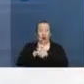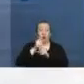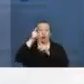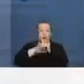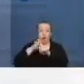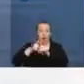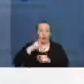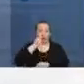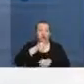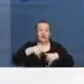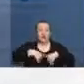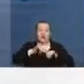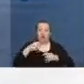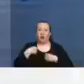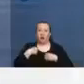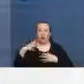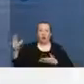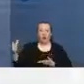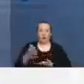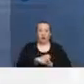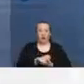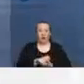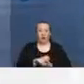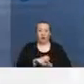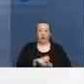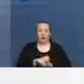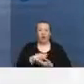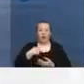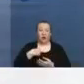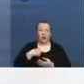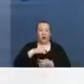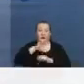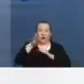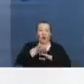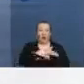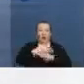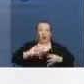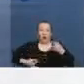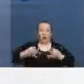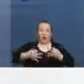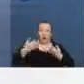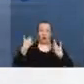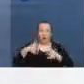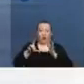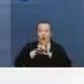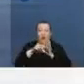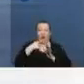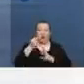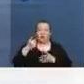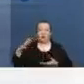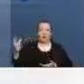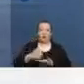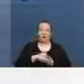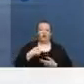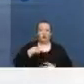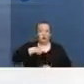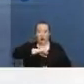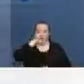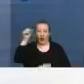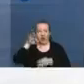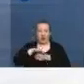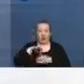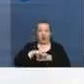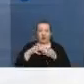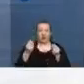abril en junio hicieron una ley para respectivamente quitando la presión vitalicia ahora ya me pese a que le ganado todas las elecciones que eso